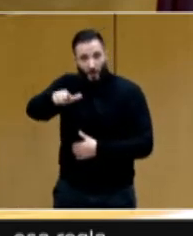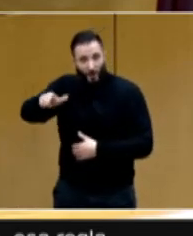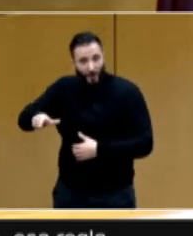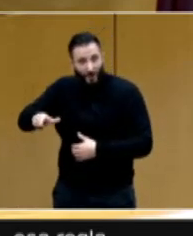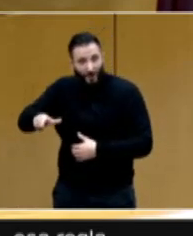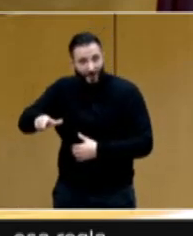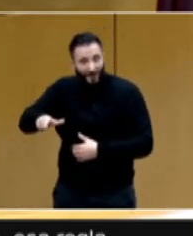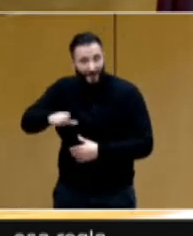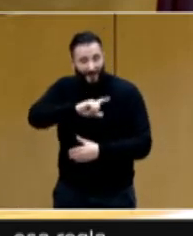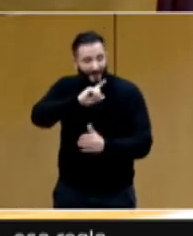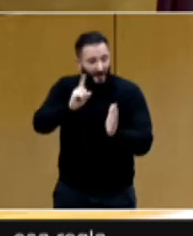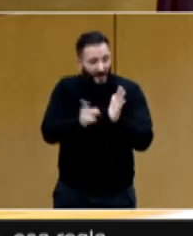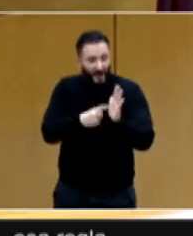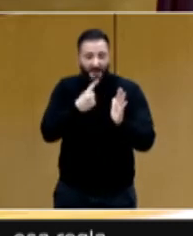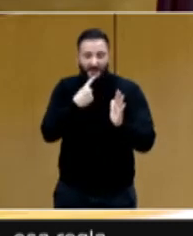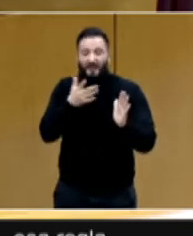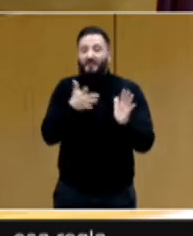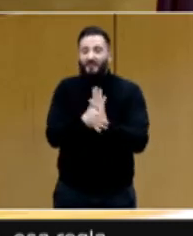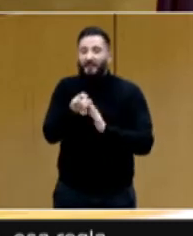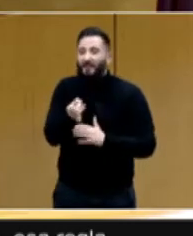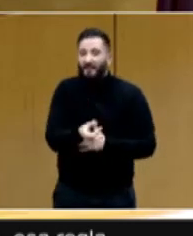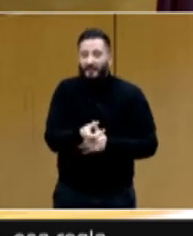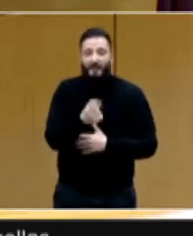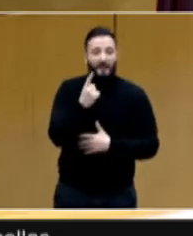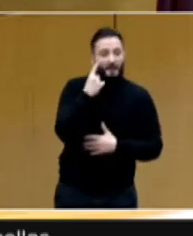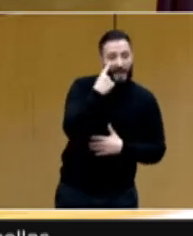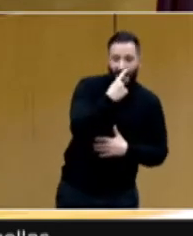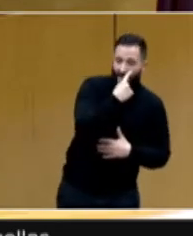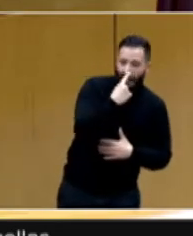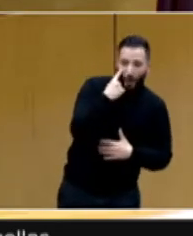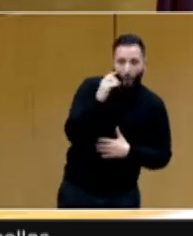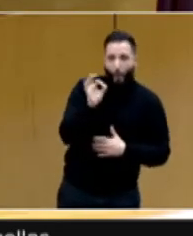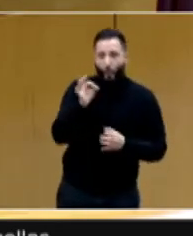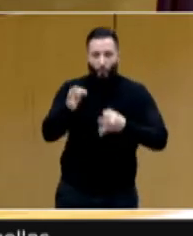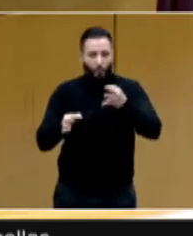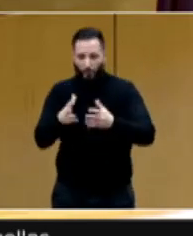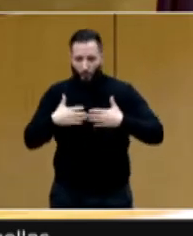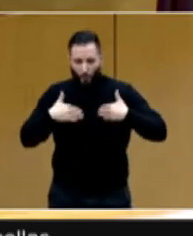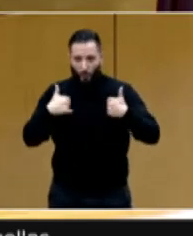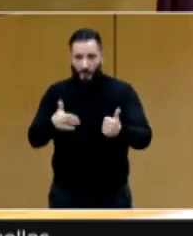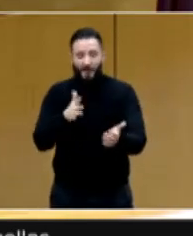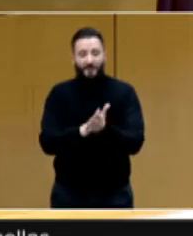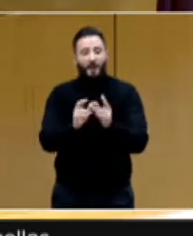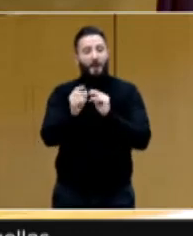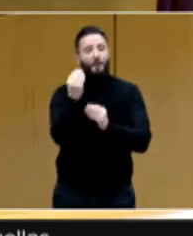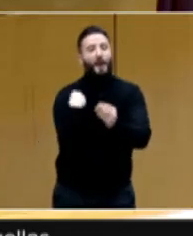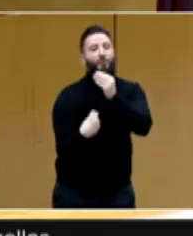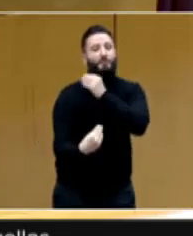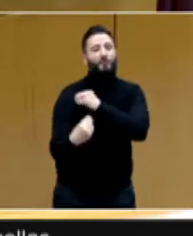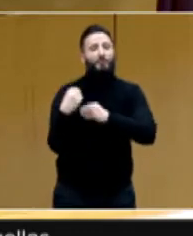contempla la ley entonces un testigo en un juicio el que sea comparece y responder las preguntas que